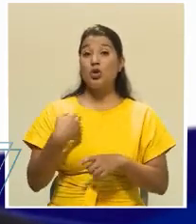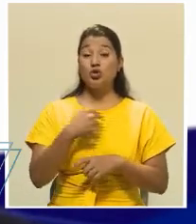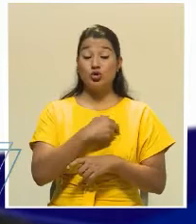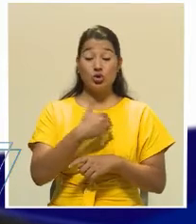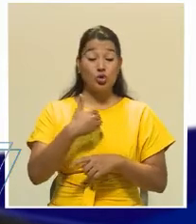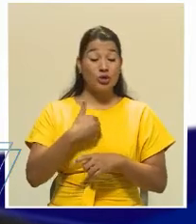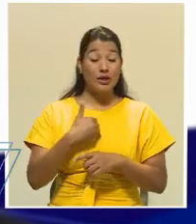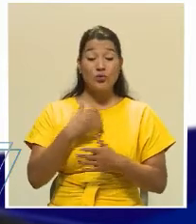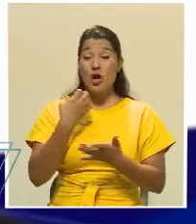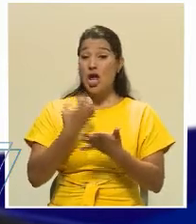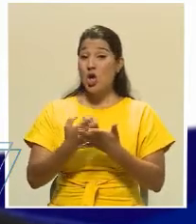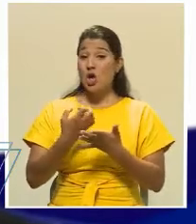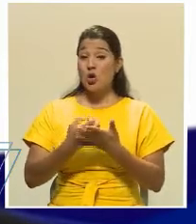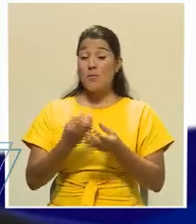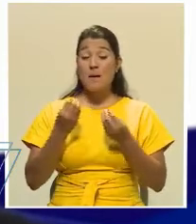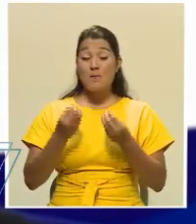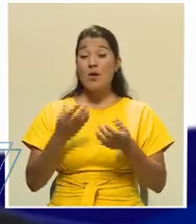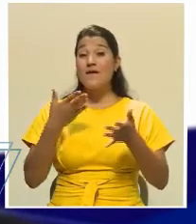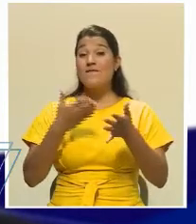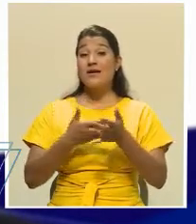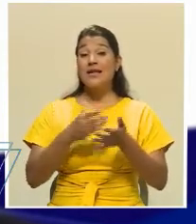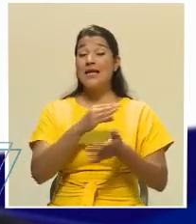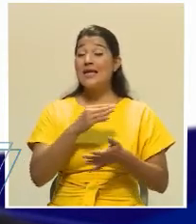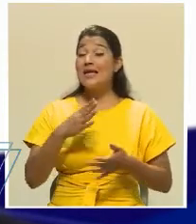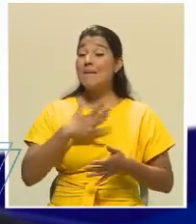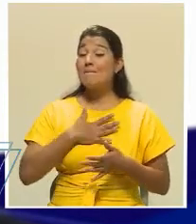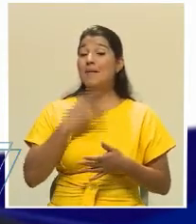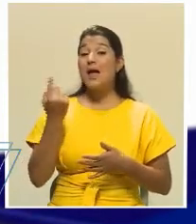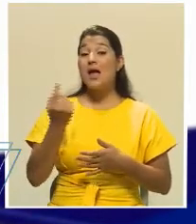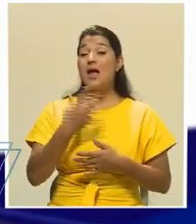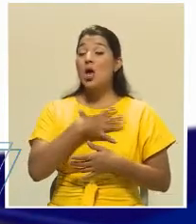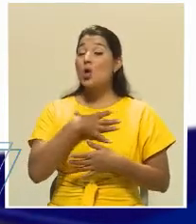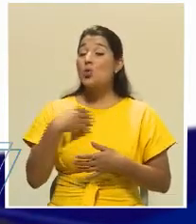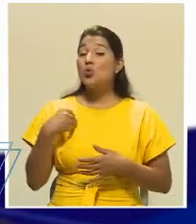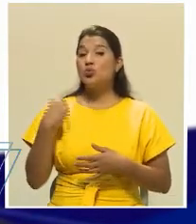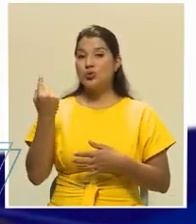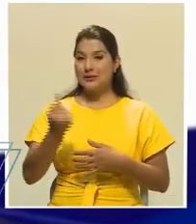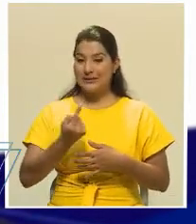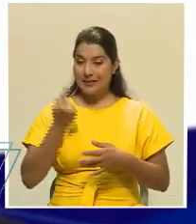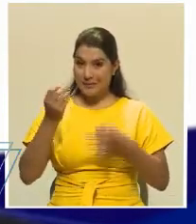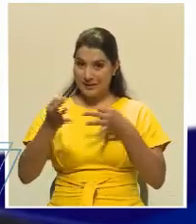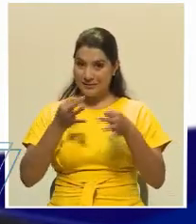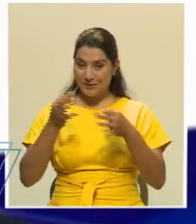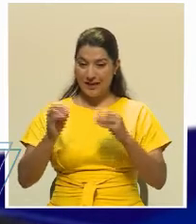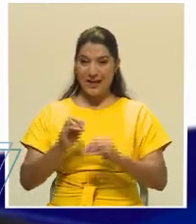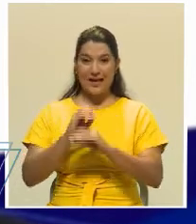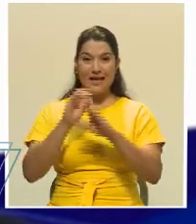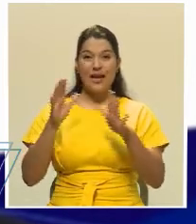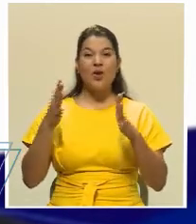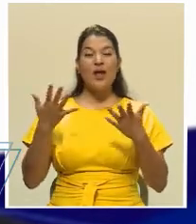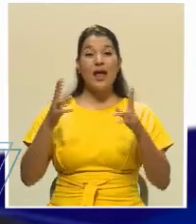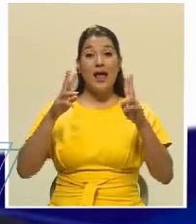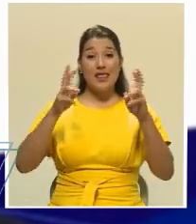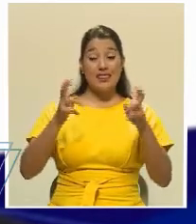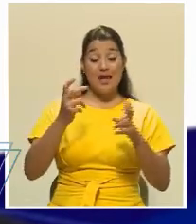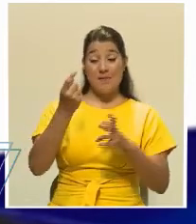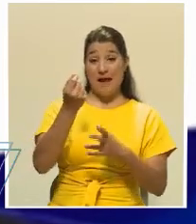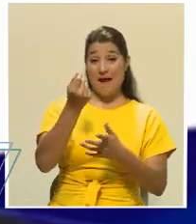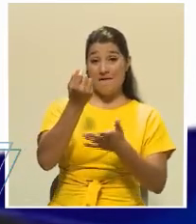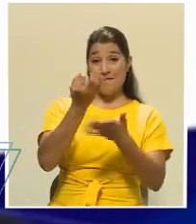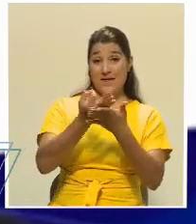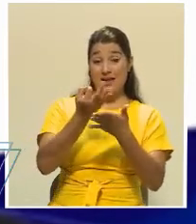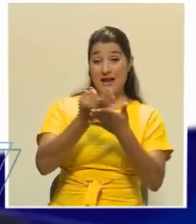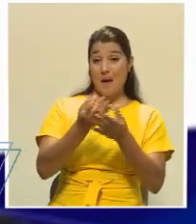finanzas públicas muy deterioradas y a mí me gusta siempre en eso, si usted me lo permite, hacer la aclaración de que el tema de las finanzas